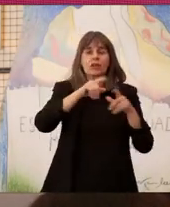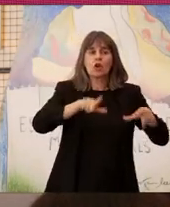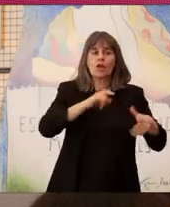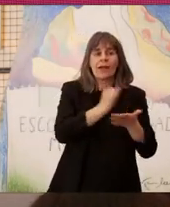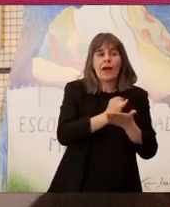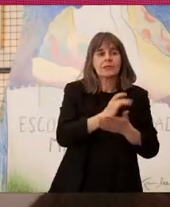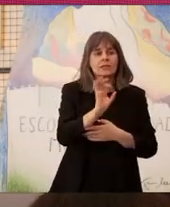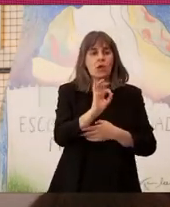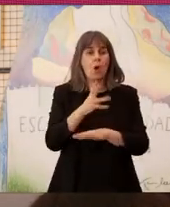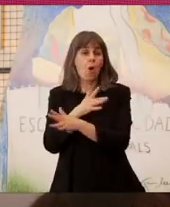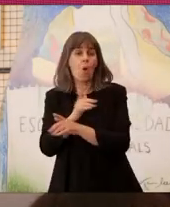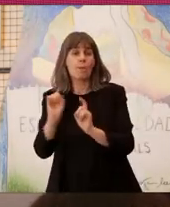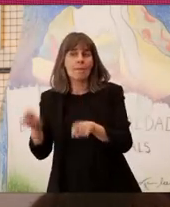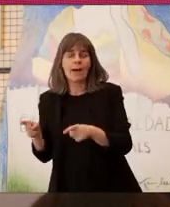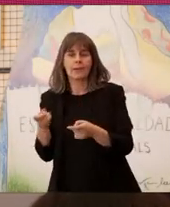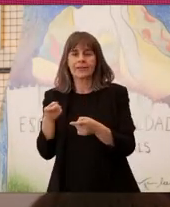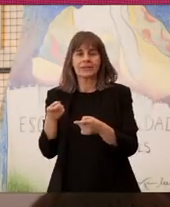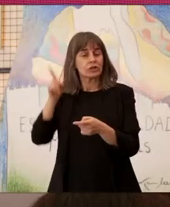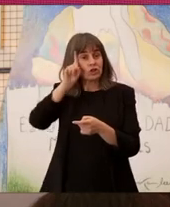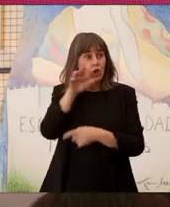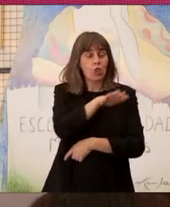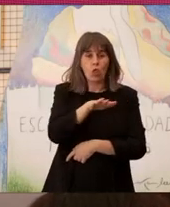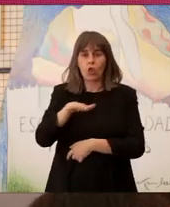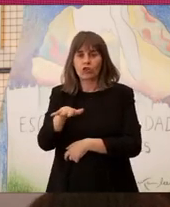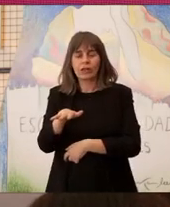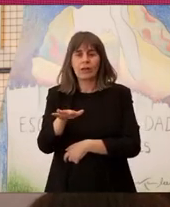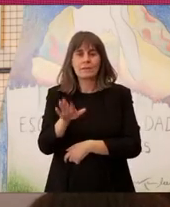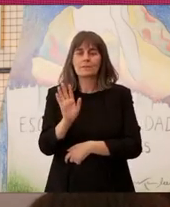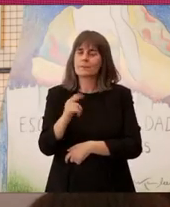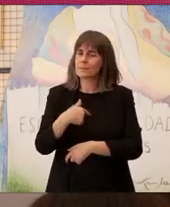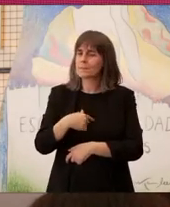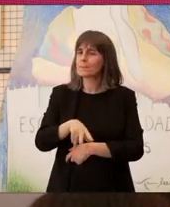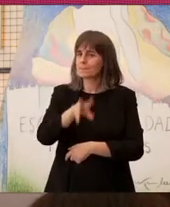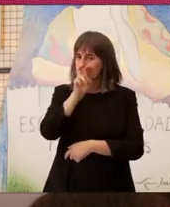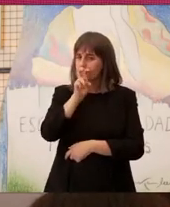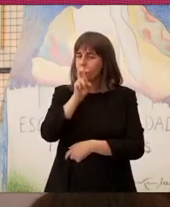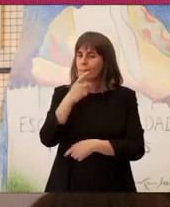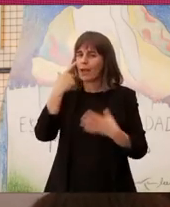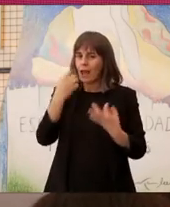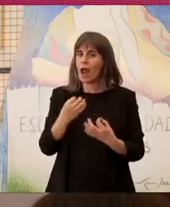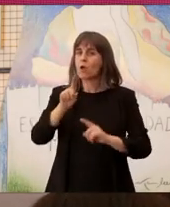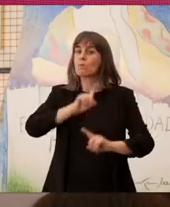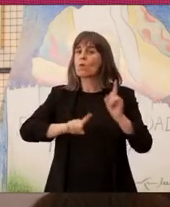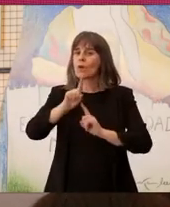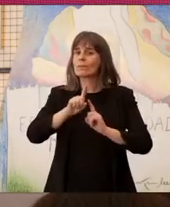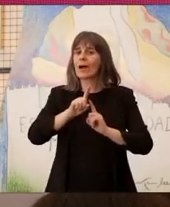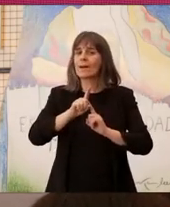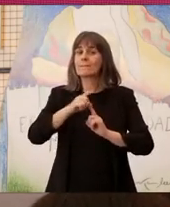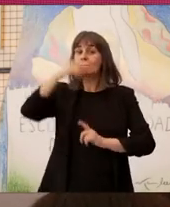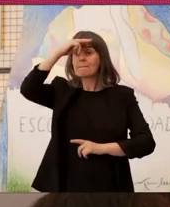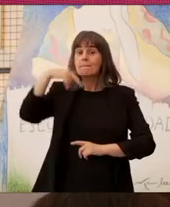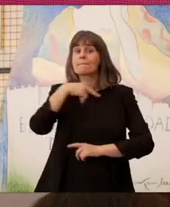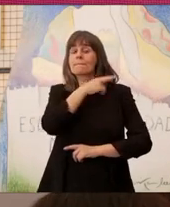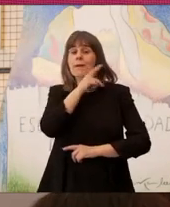tenía la intuición de que probablemente el problema estuviese también en las casas de las madres